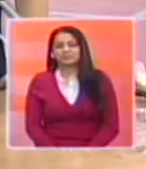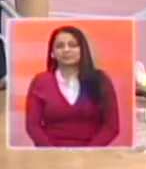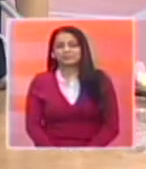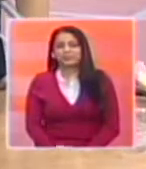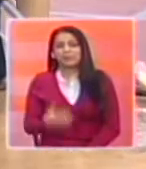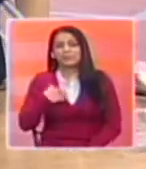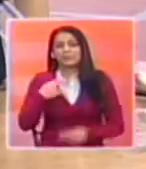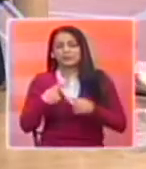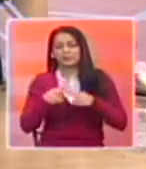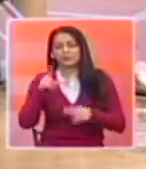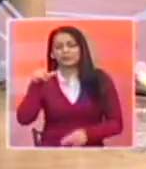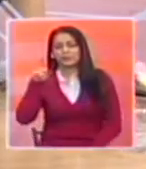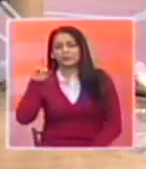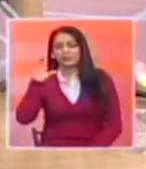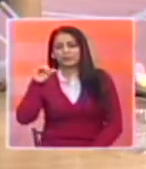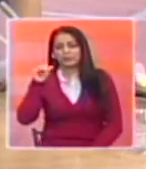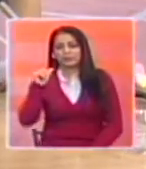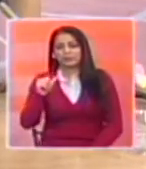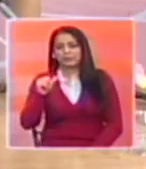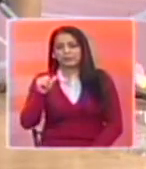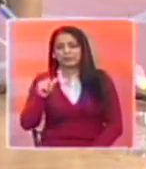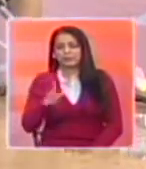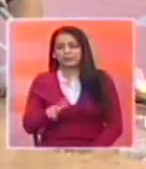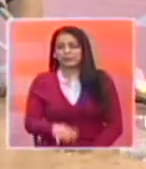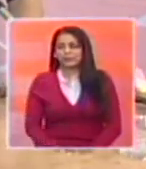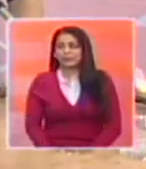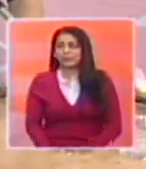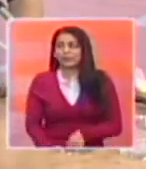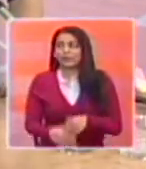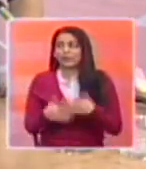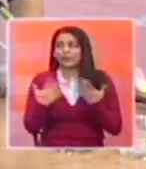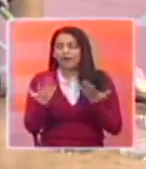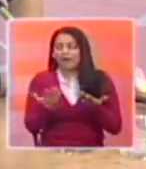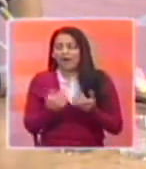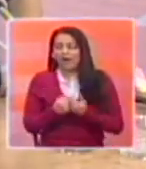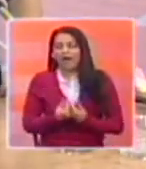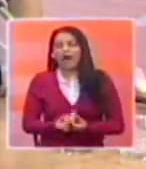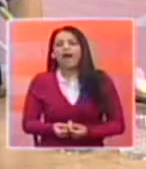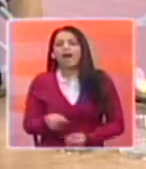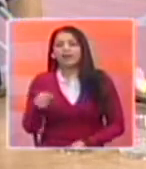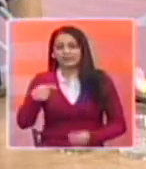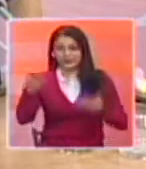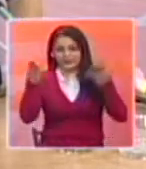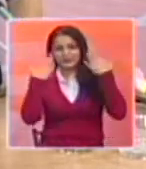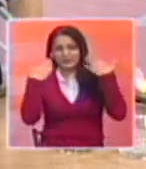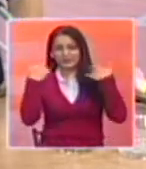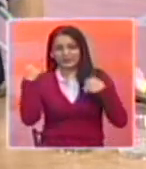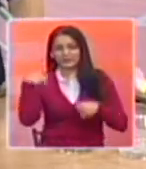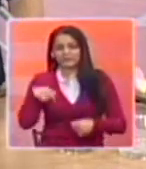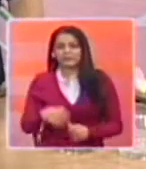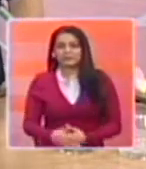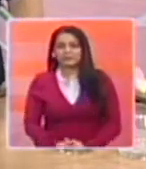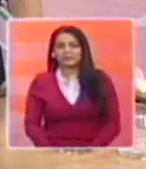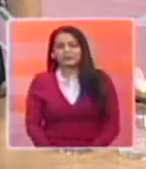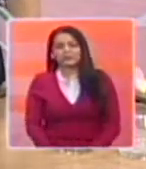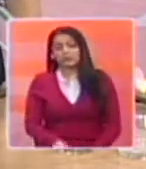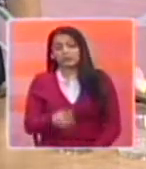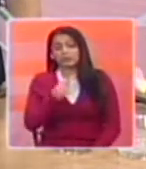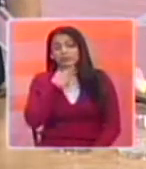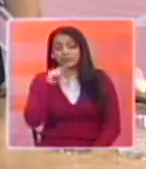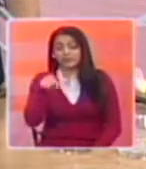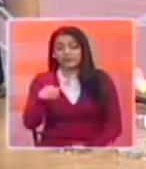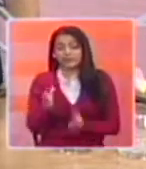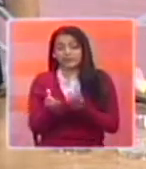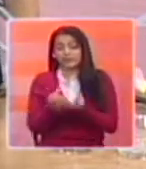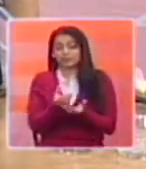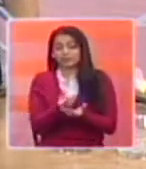Lucía. Lucía, ¿de dónde me llama Lucía? De aquí, de Guayaquil. De la ciudad de Guayaquil, Lucía. ¿Qué le parecen estos cupcakes?